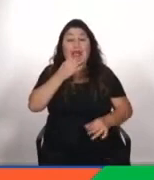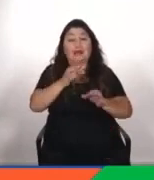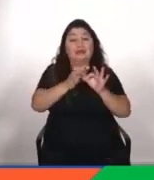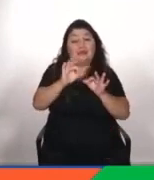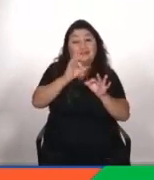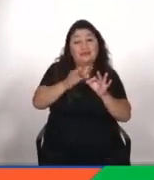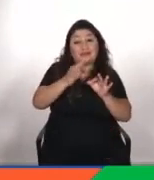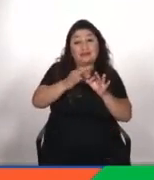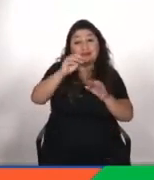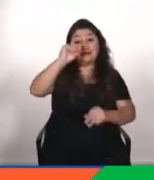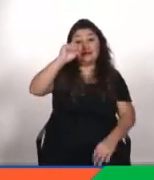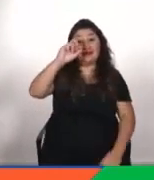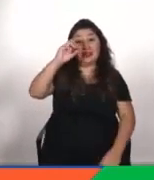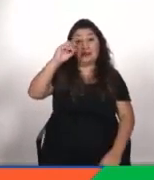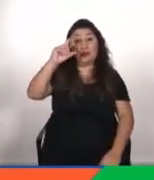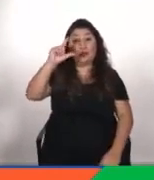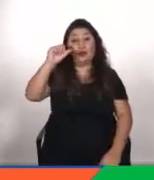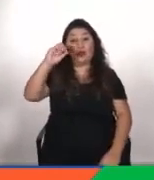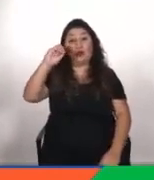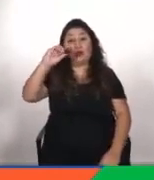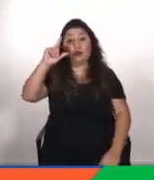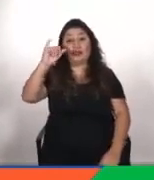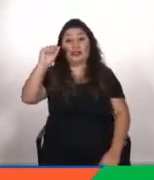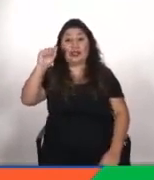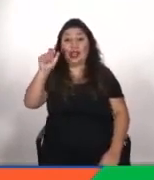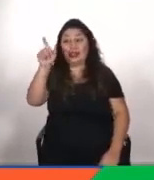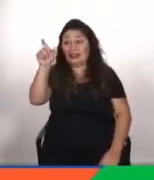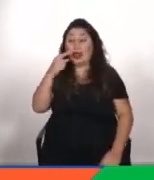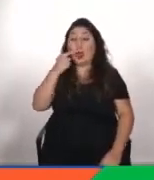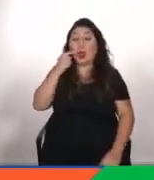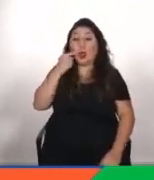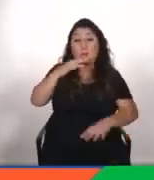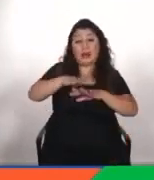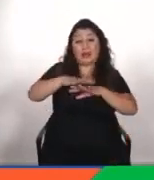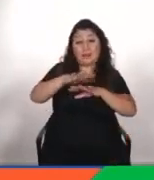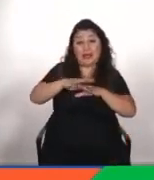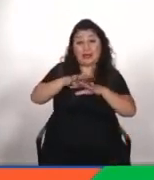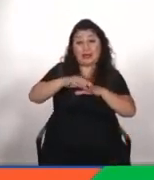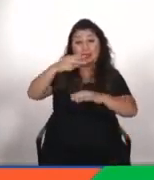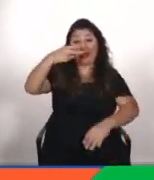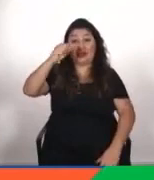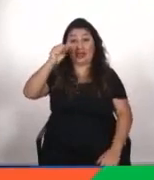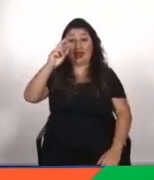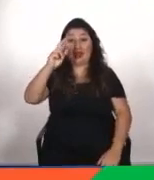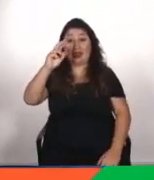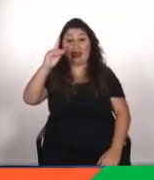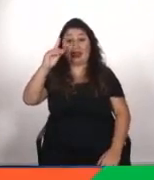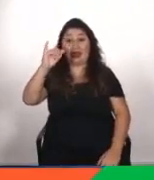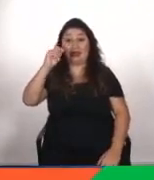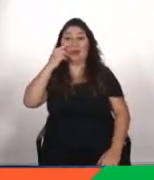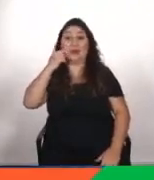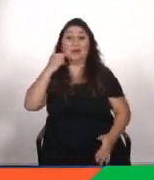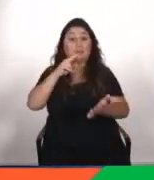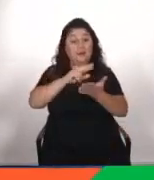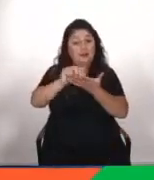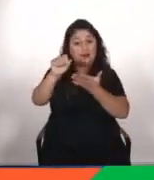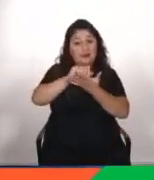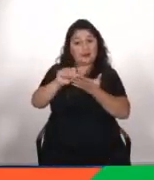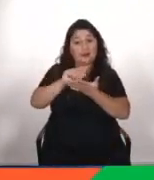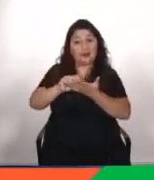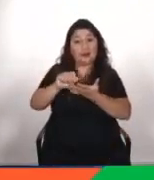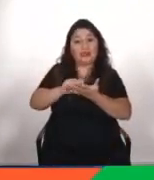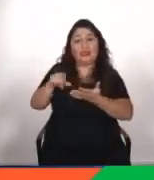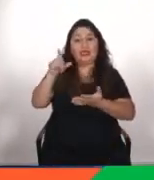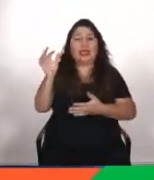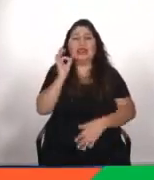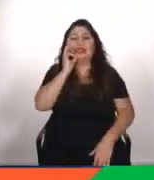llama Apología de un matemático, de Hardy. Y Hardy es uno de los matemáticos muy, muy entusiasta de la belleza en matemáticas, y él decía